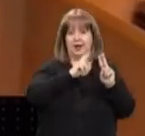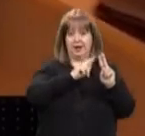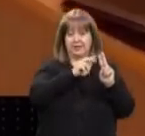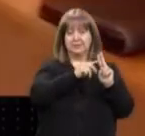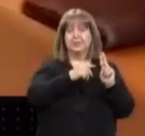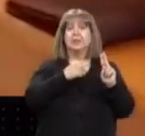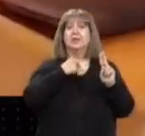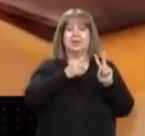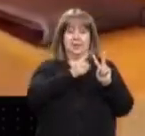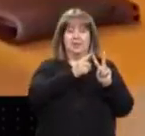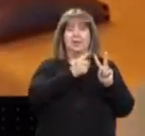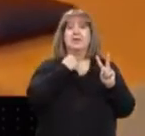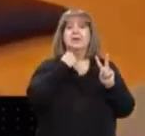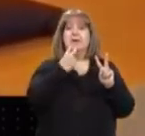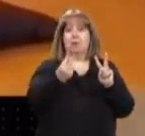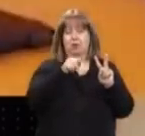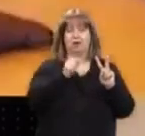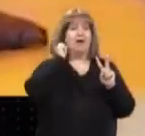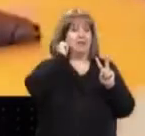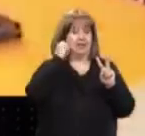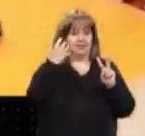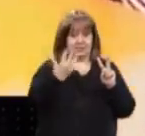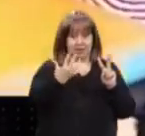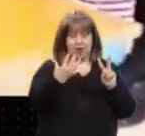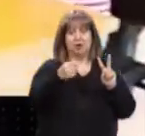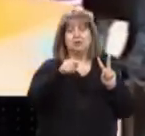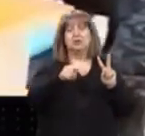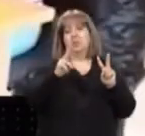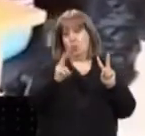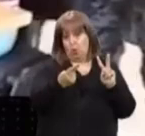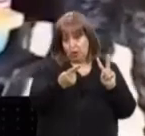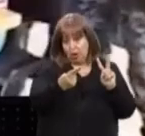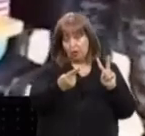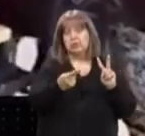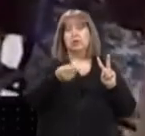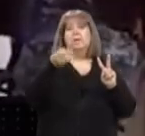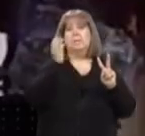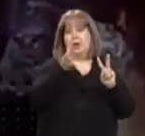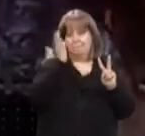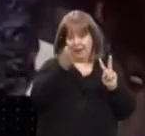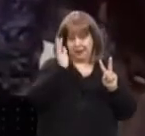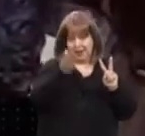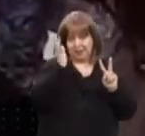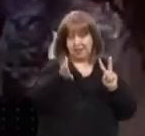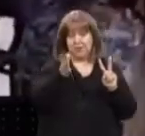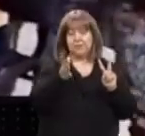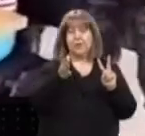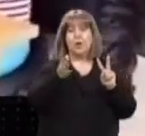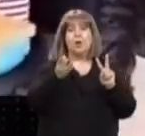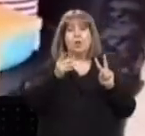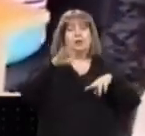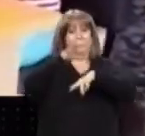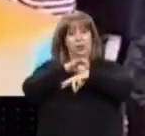que es estremecedor, ¿no? Y que la verdad ha conmocionado a todo el país, sobre todo cuando se conoció la